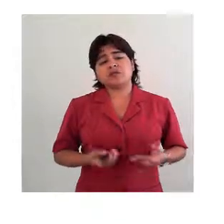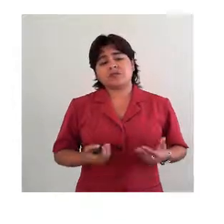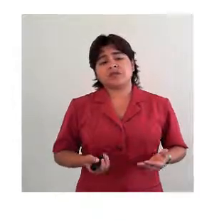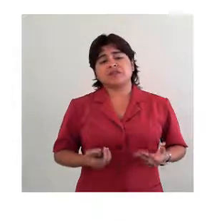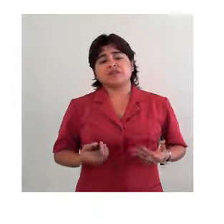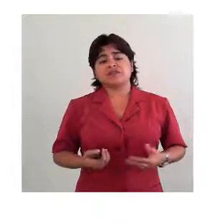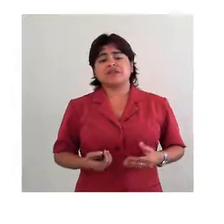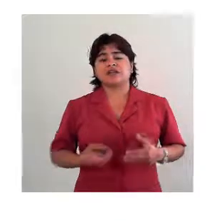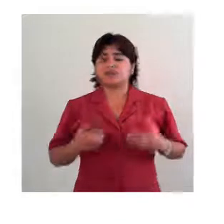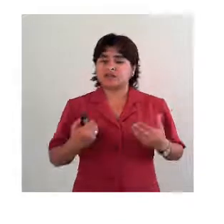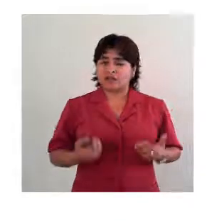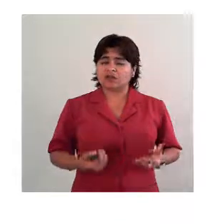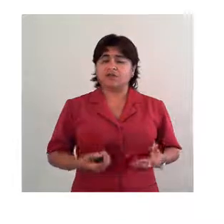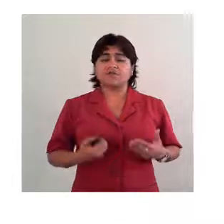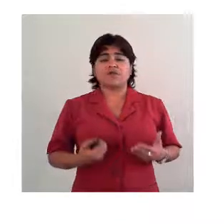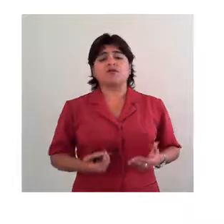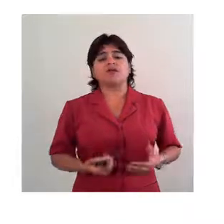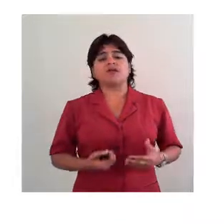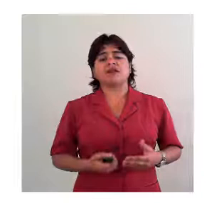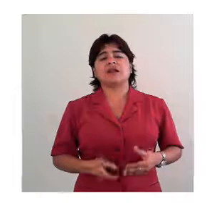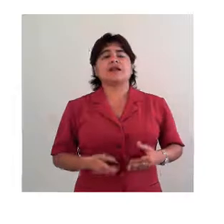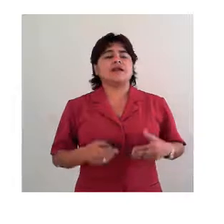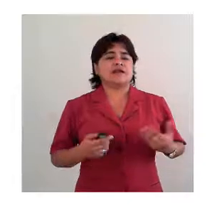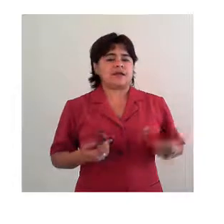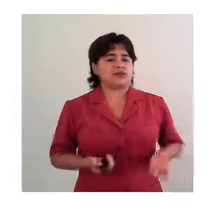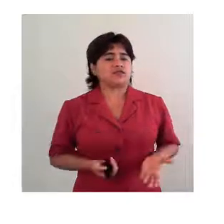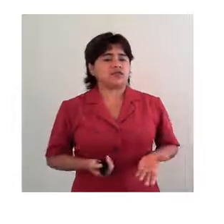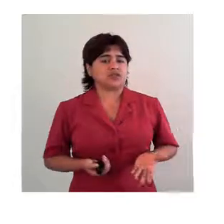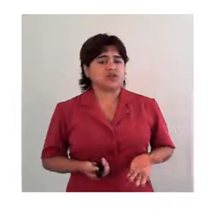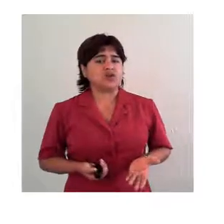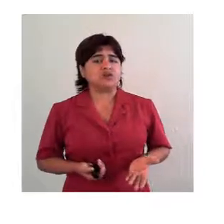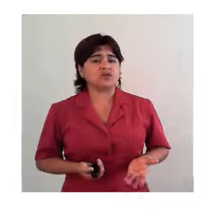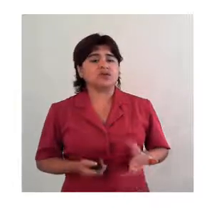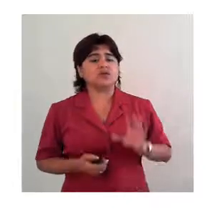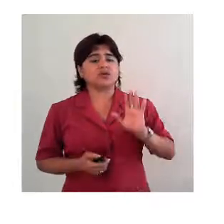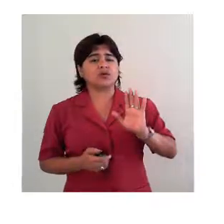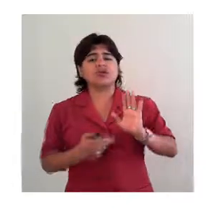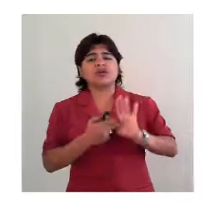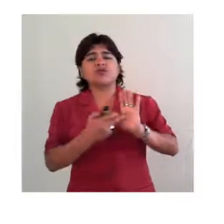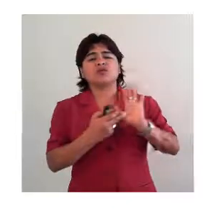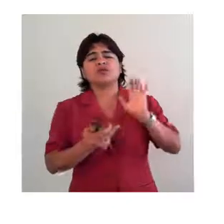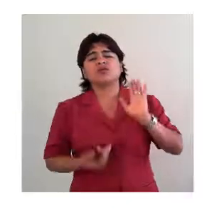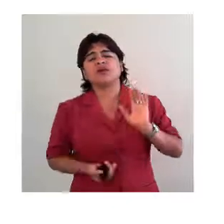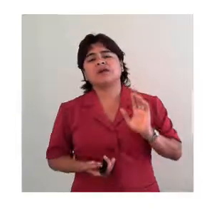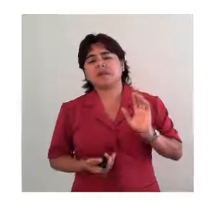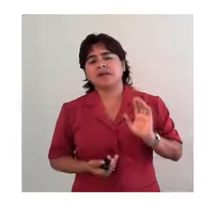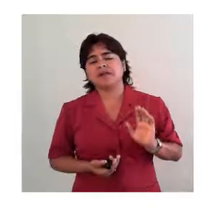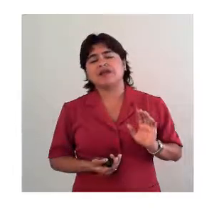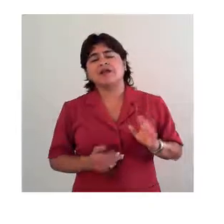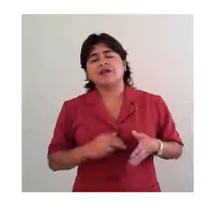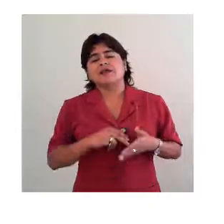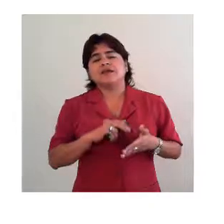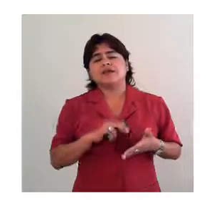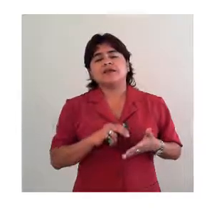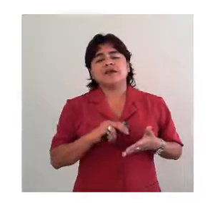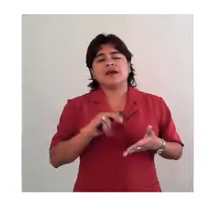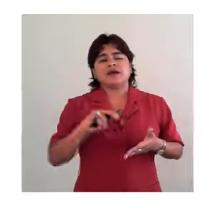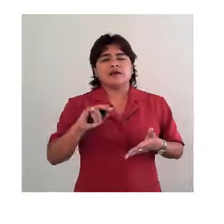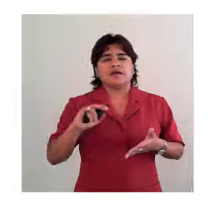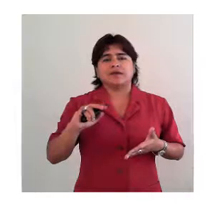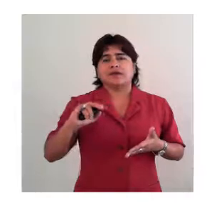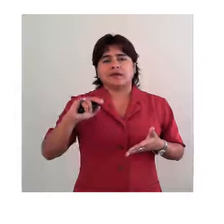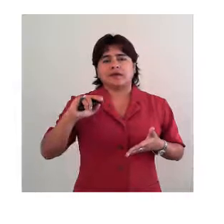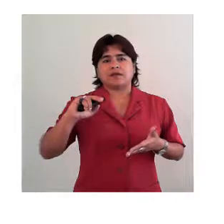objetivos obviamente que van a estar esbozados en forma general en la Constitución, sino qué documento va a respaldar que